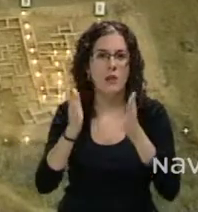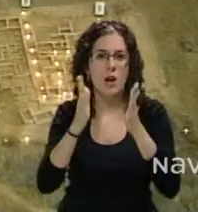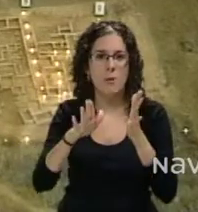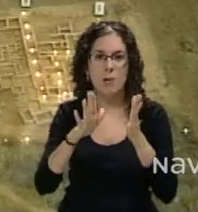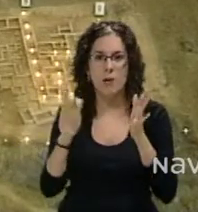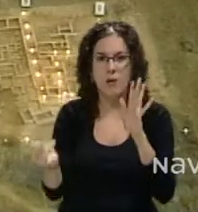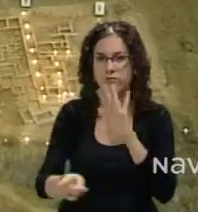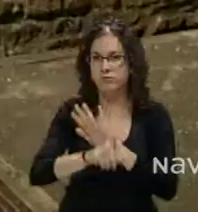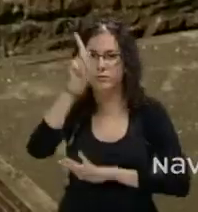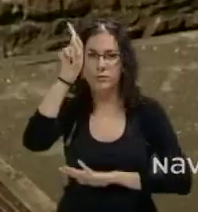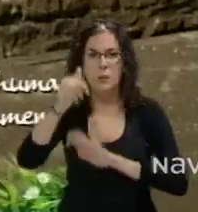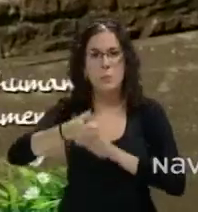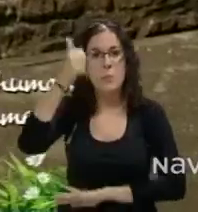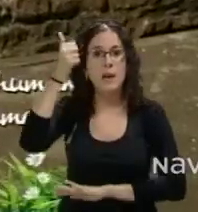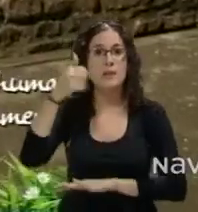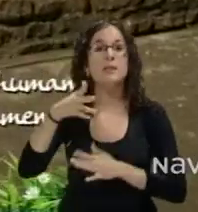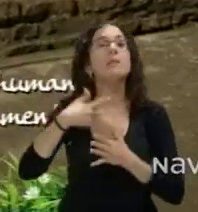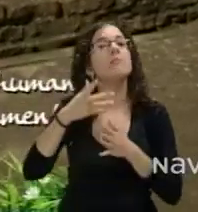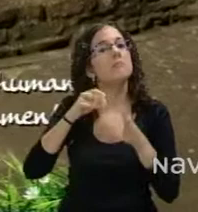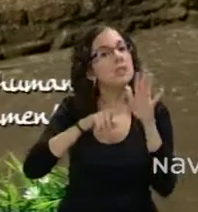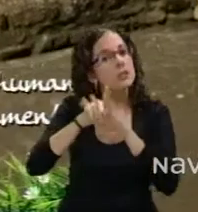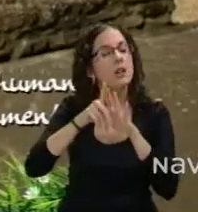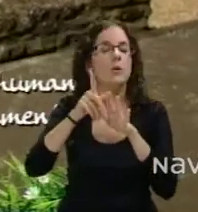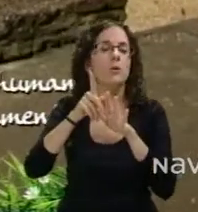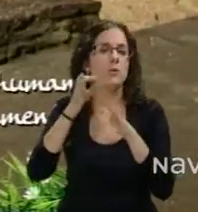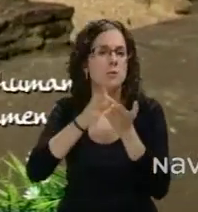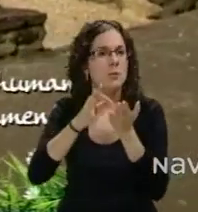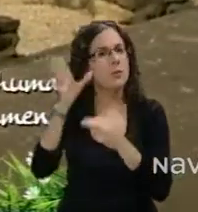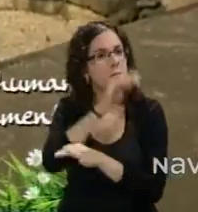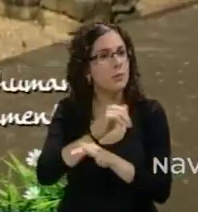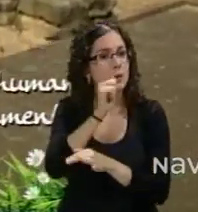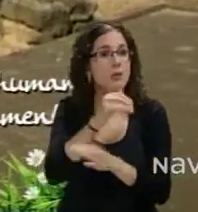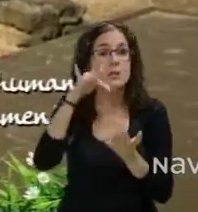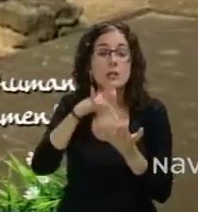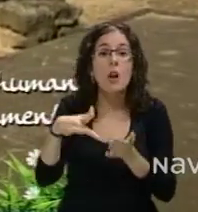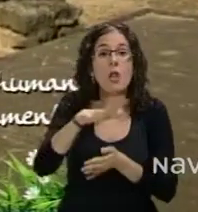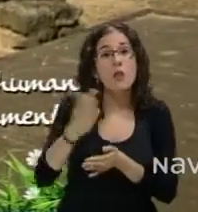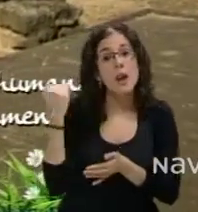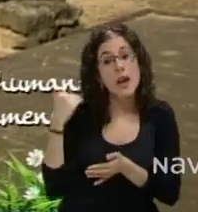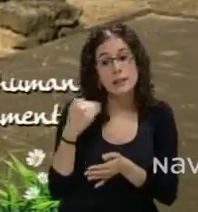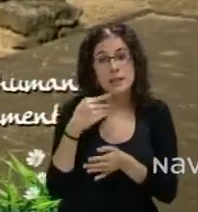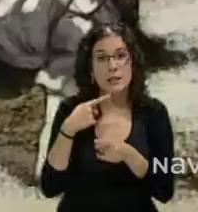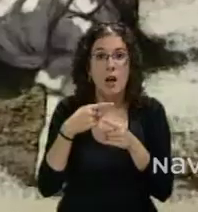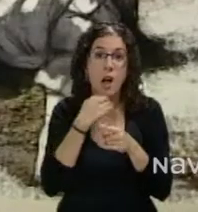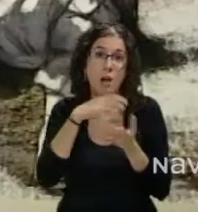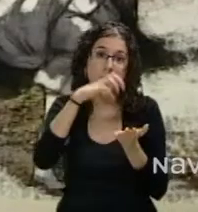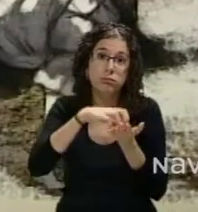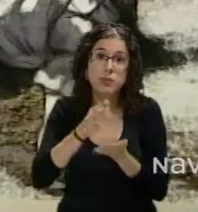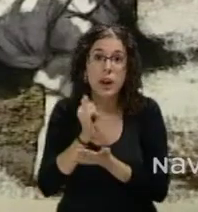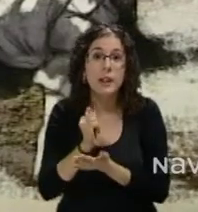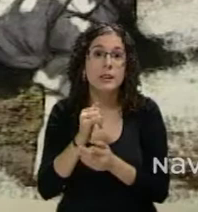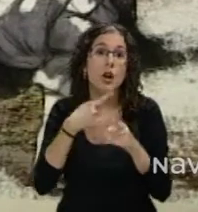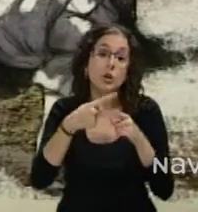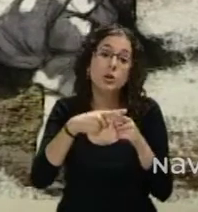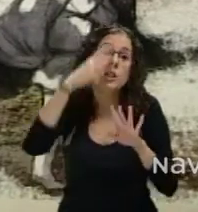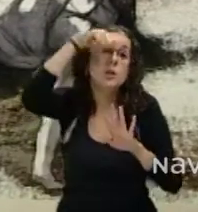de civitas y un importante desarrollo urbano. Se fundó sobre un asentamiento anterior con elementos culturales de la Edad de Hierro, que al